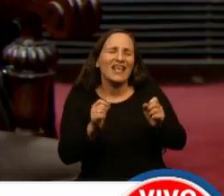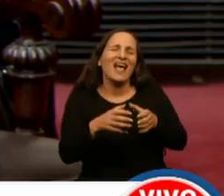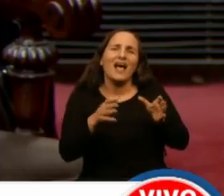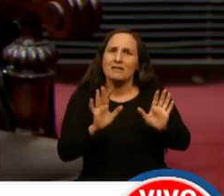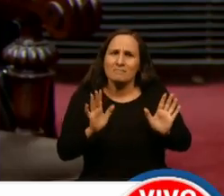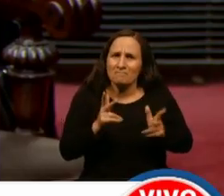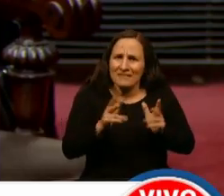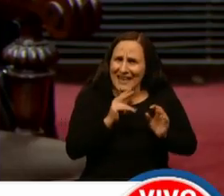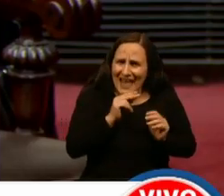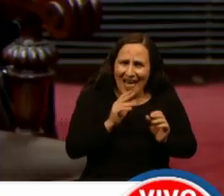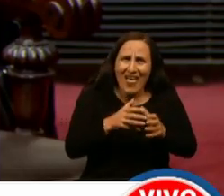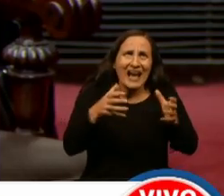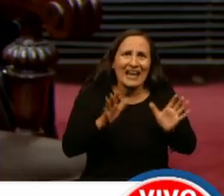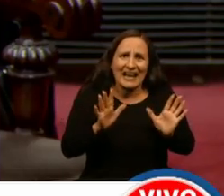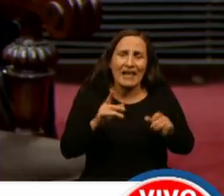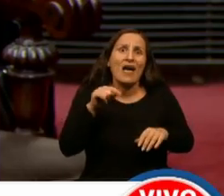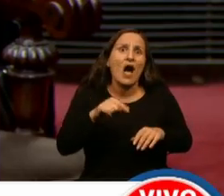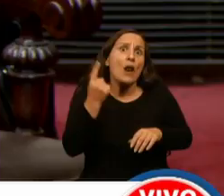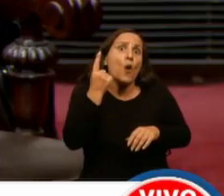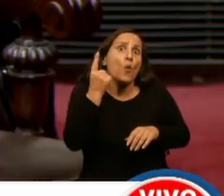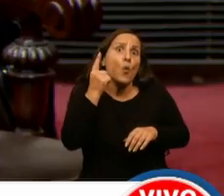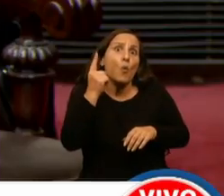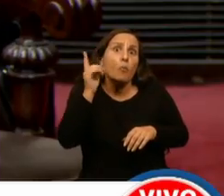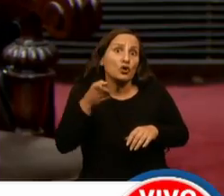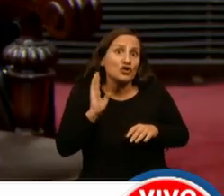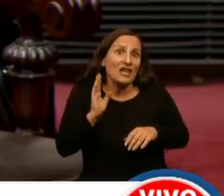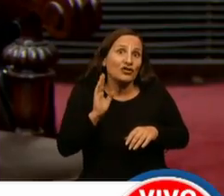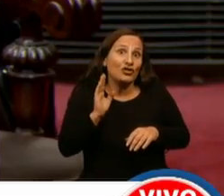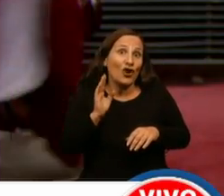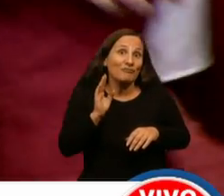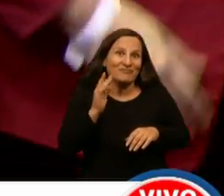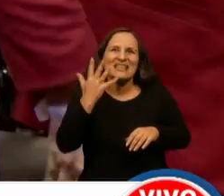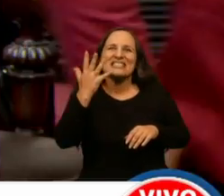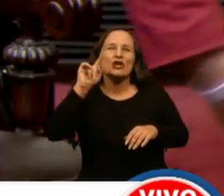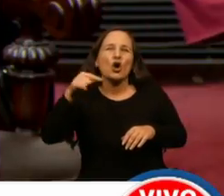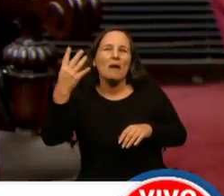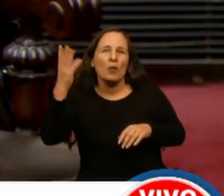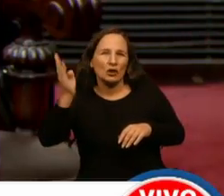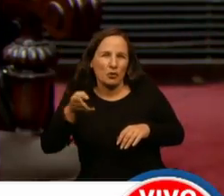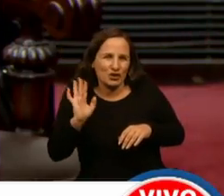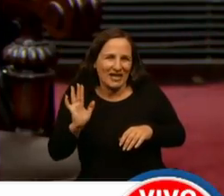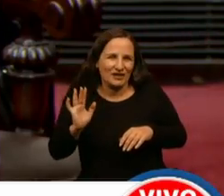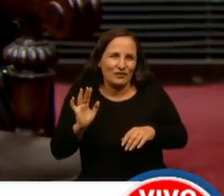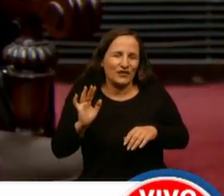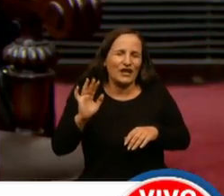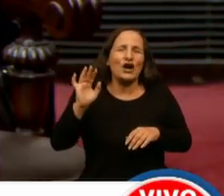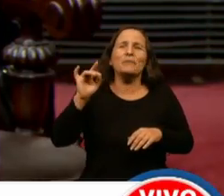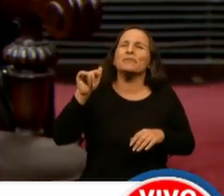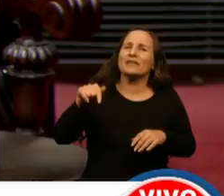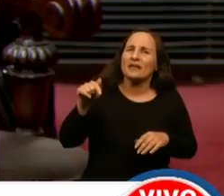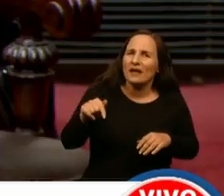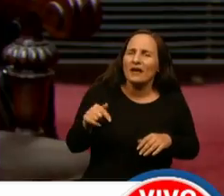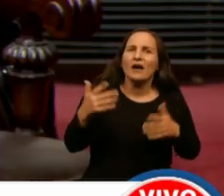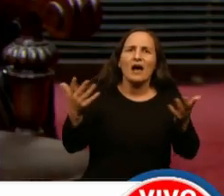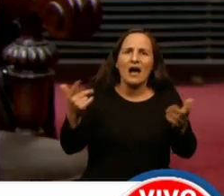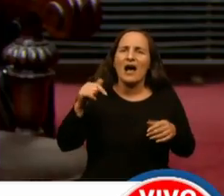estamos hablando de que se va a incrementar un 1% llevándolo al 5,4 por ciento en este caso se